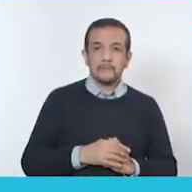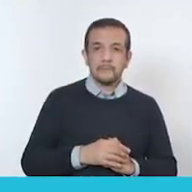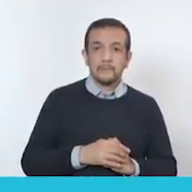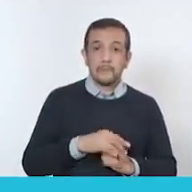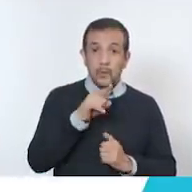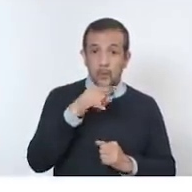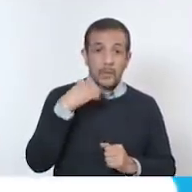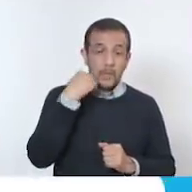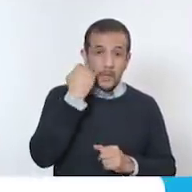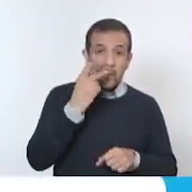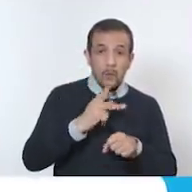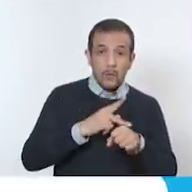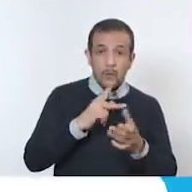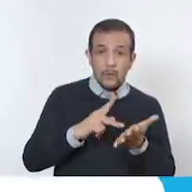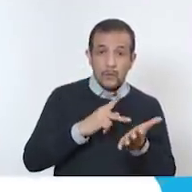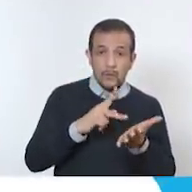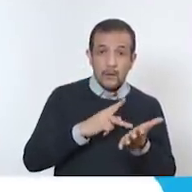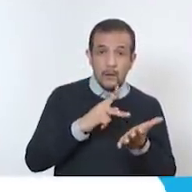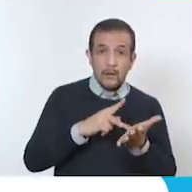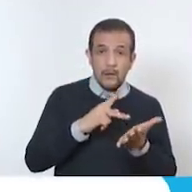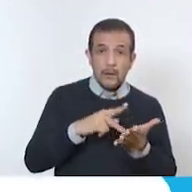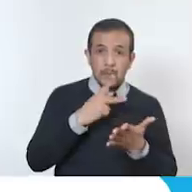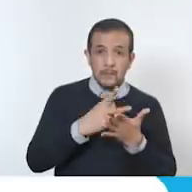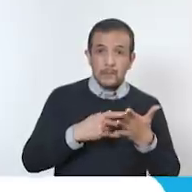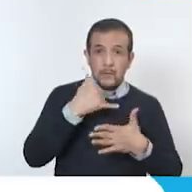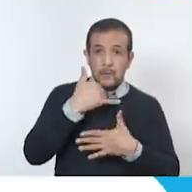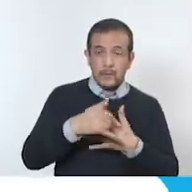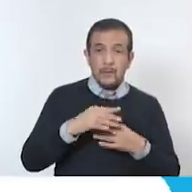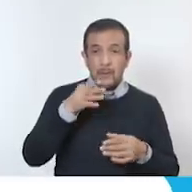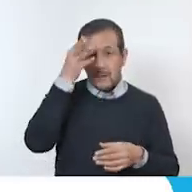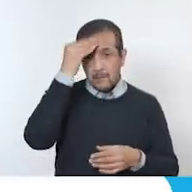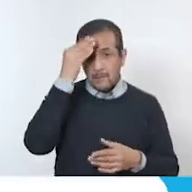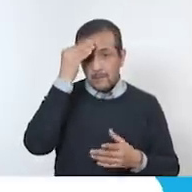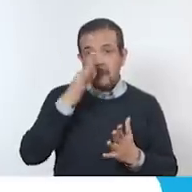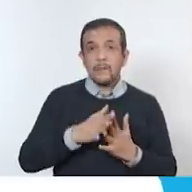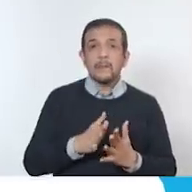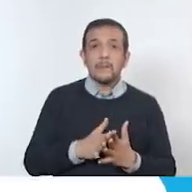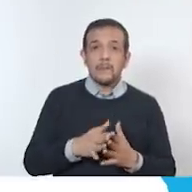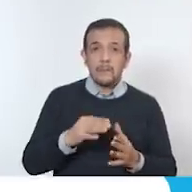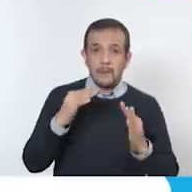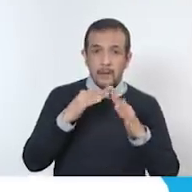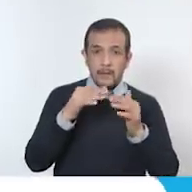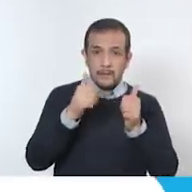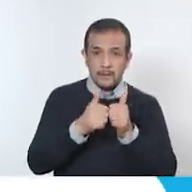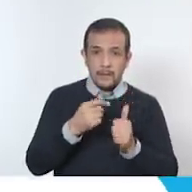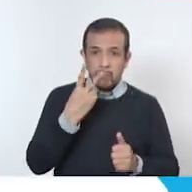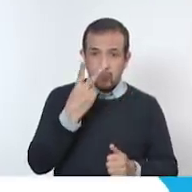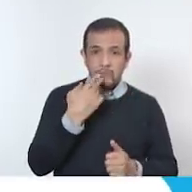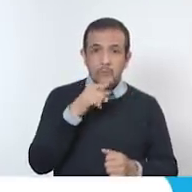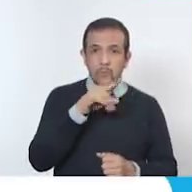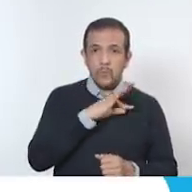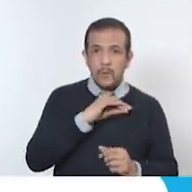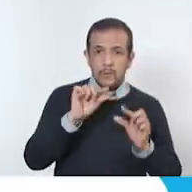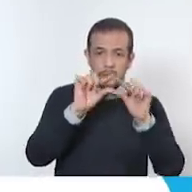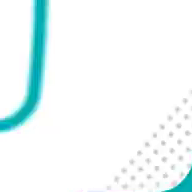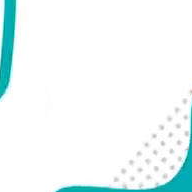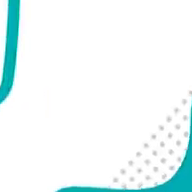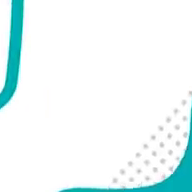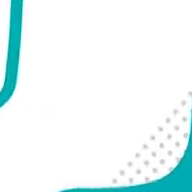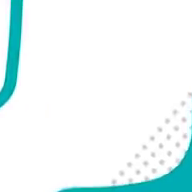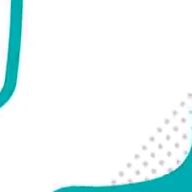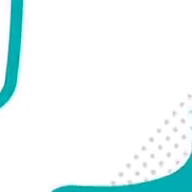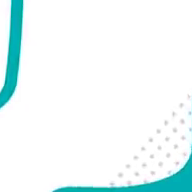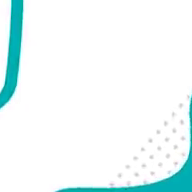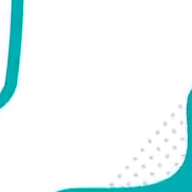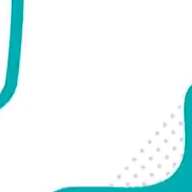conalitec.cep.gob.mx. Si quieres volver a ver los programas Aprende en Casa 2, los puedes encontrar en la siguiente liga: